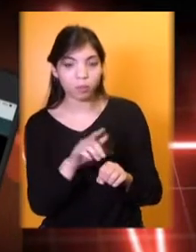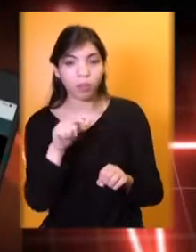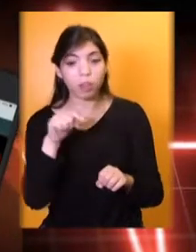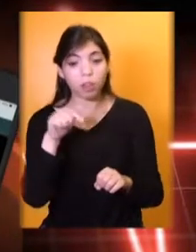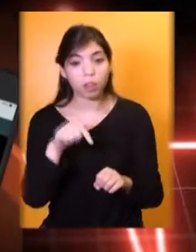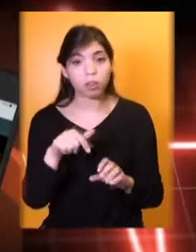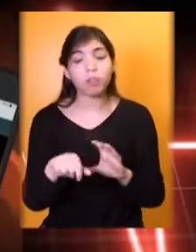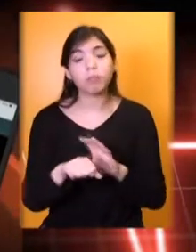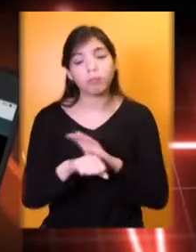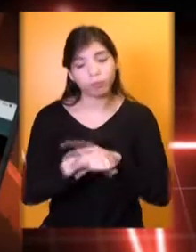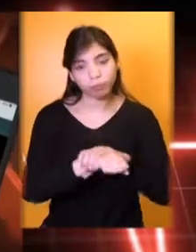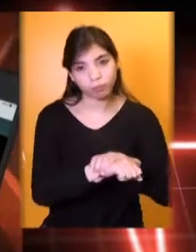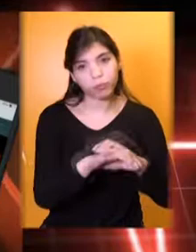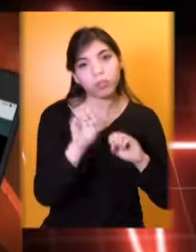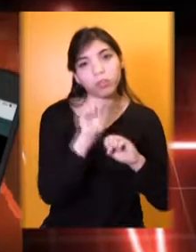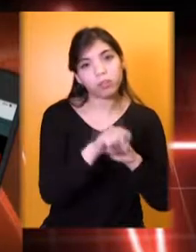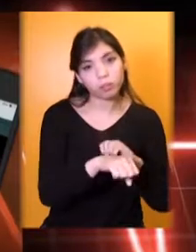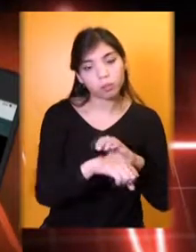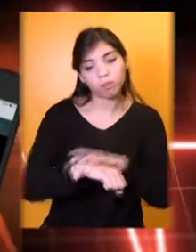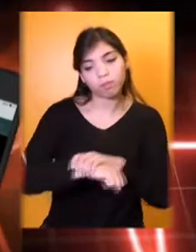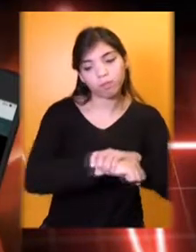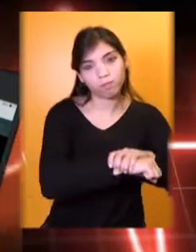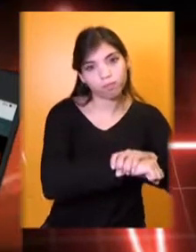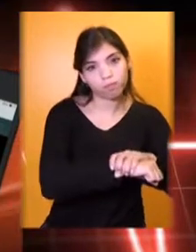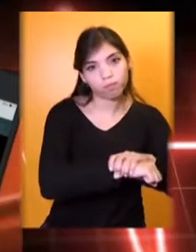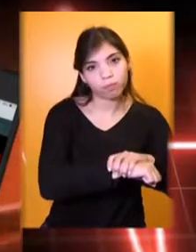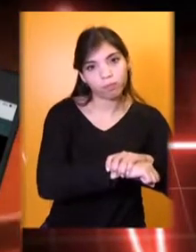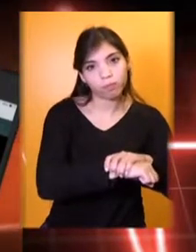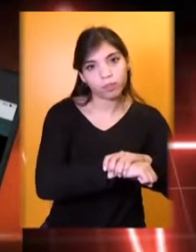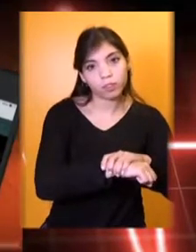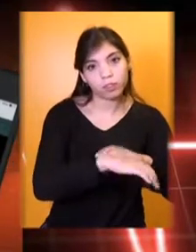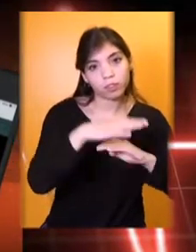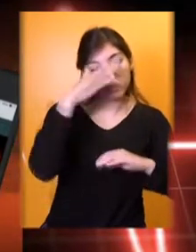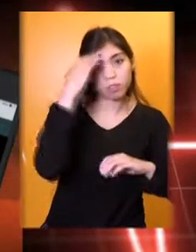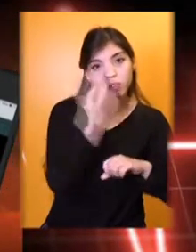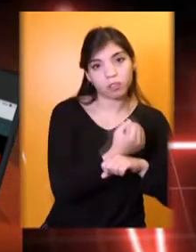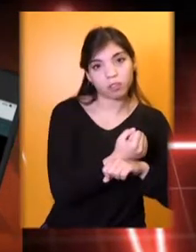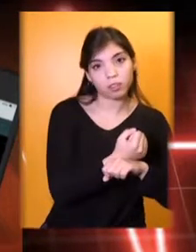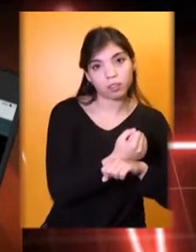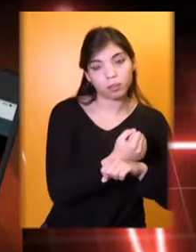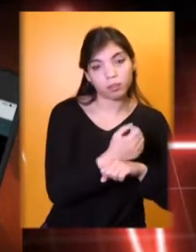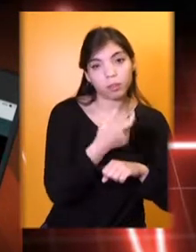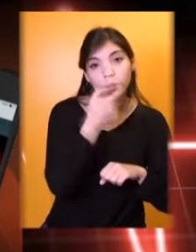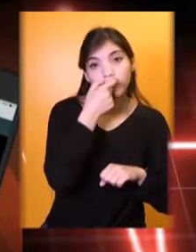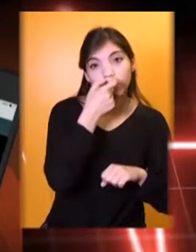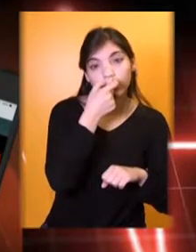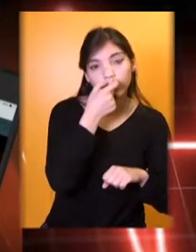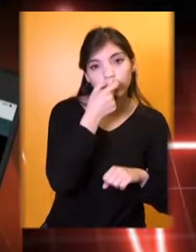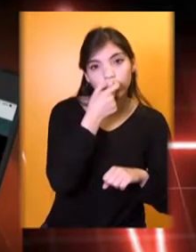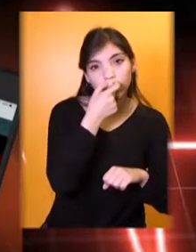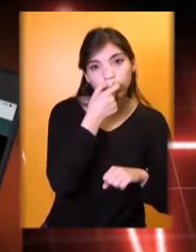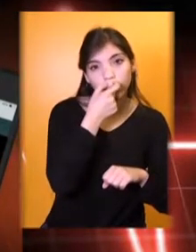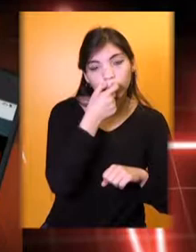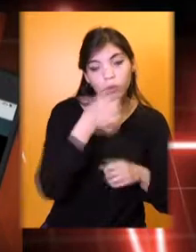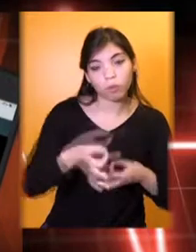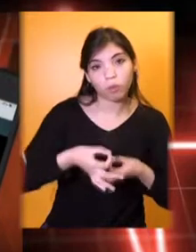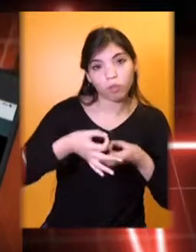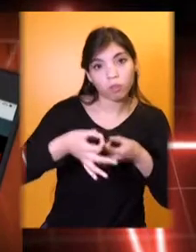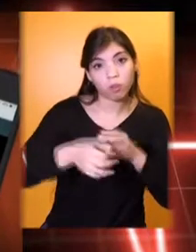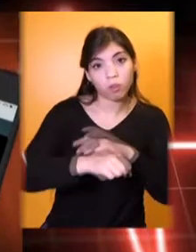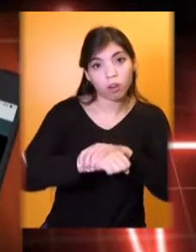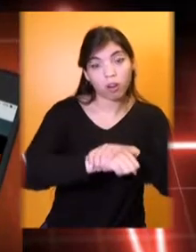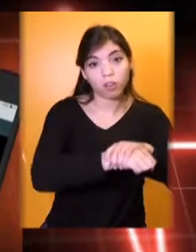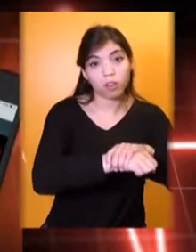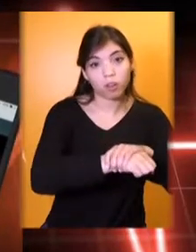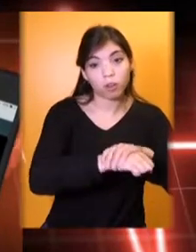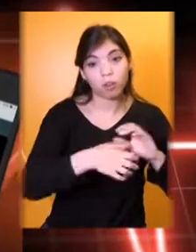fue a entregar, hace un par de horas se fue a entregar a la subcomisaría Rahue en la ciudad de Osorno y fue entregado por parte de carabineros a